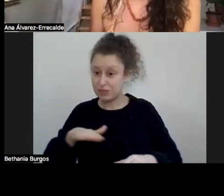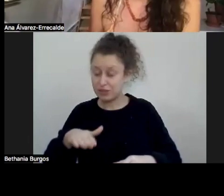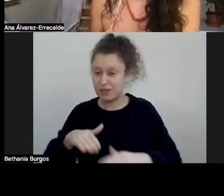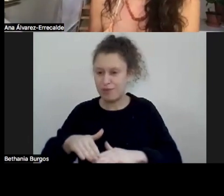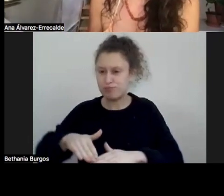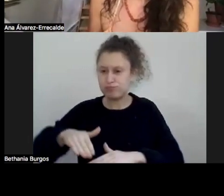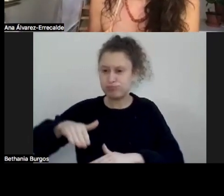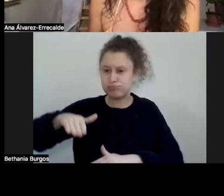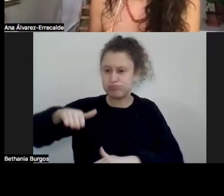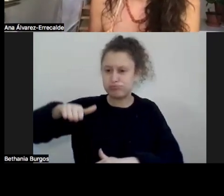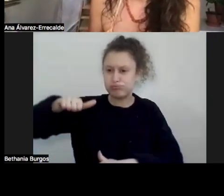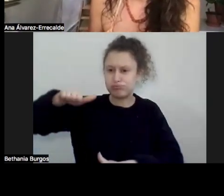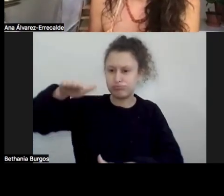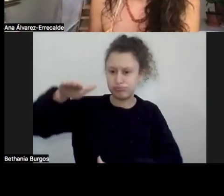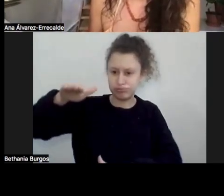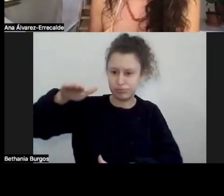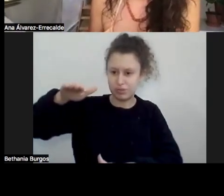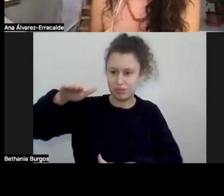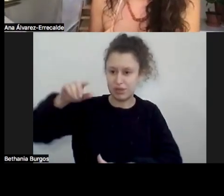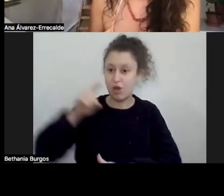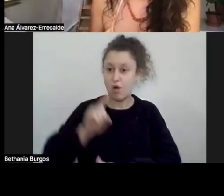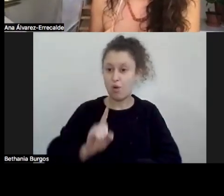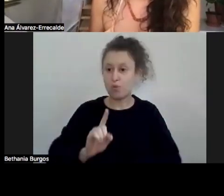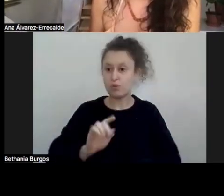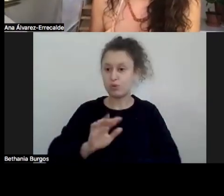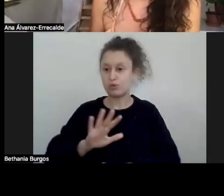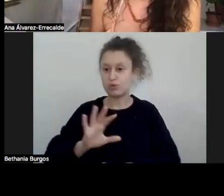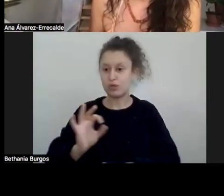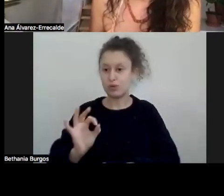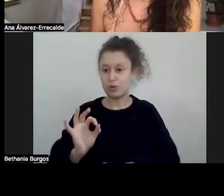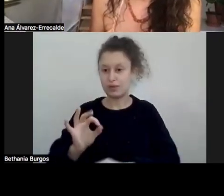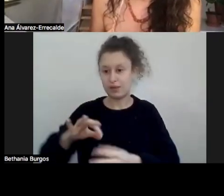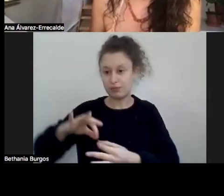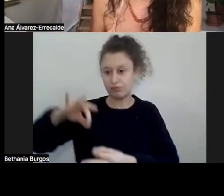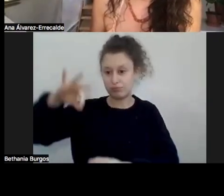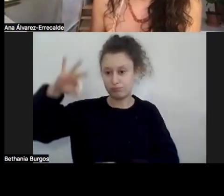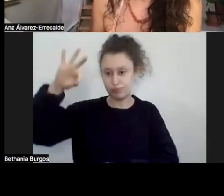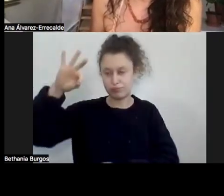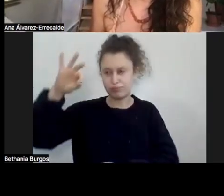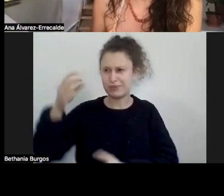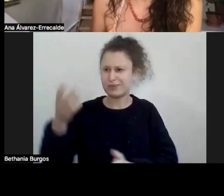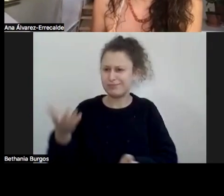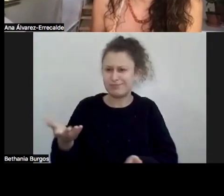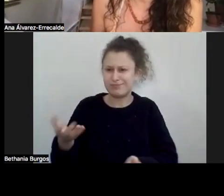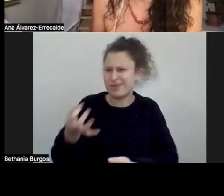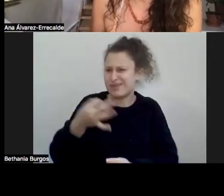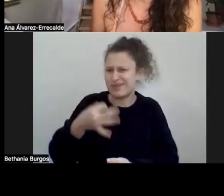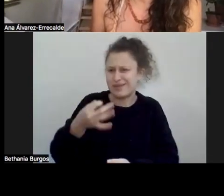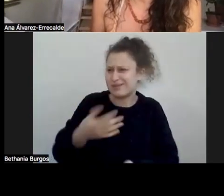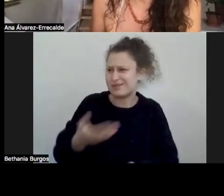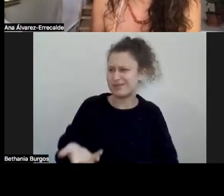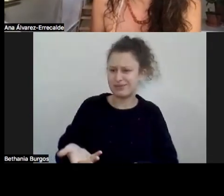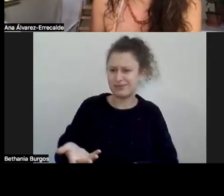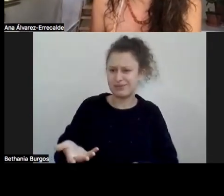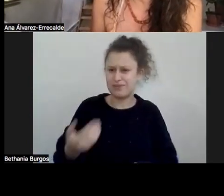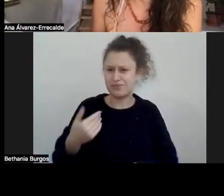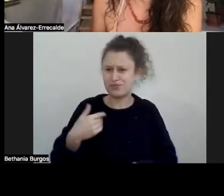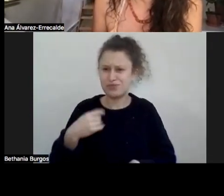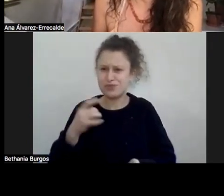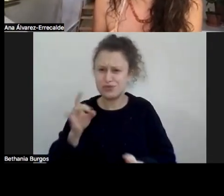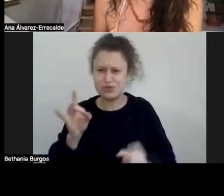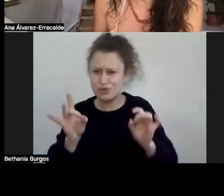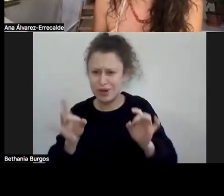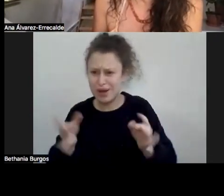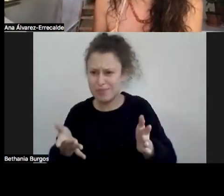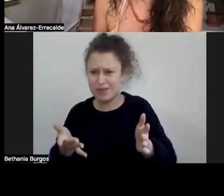del clima. ¿Qué me está diciendo? ¿Que solo seré considerada buena madre si llevo a mi hija por lo menos a 6 cirugías